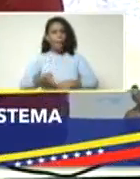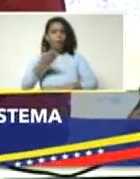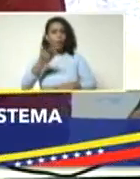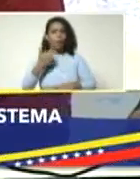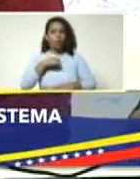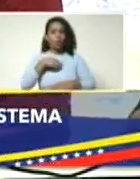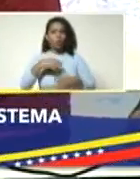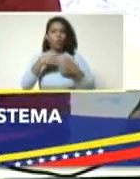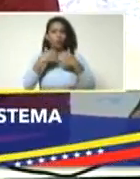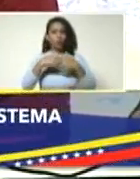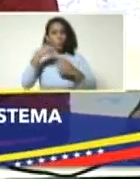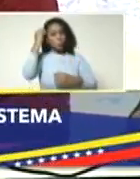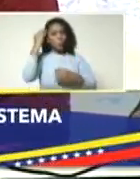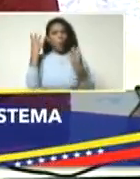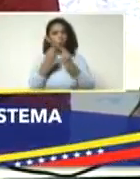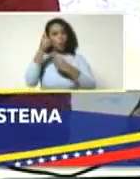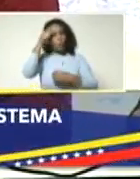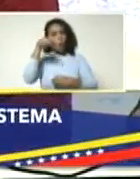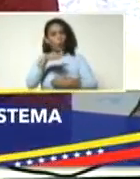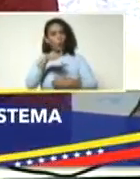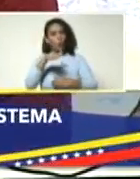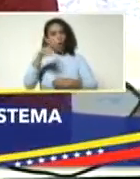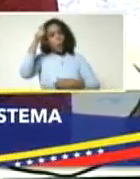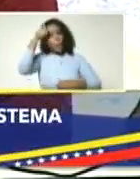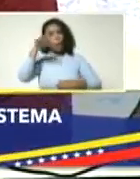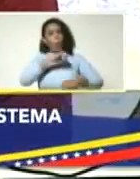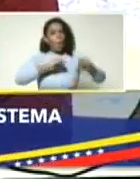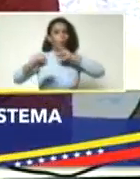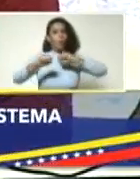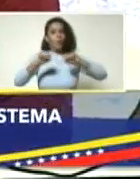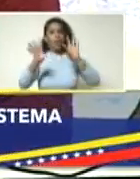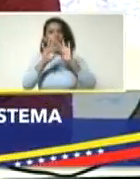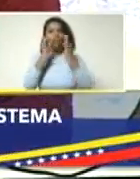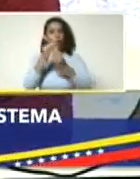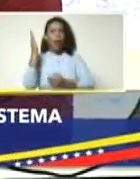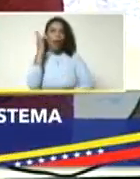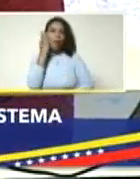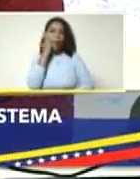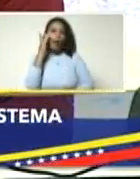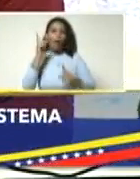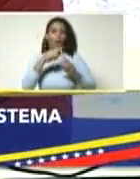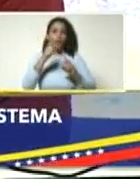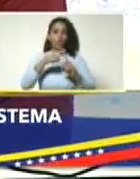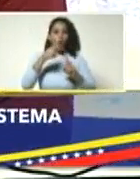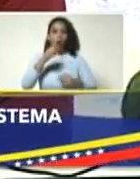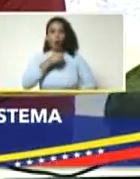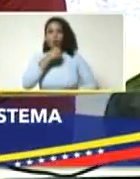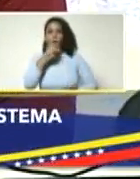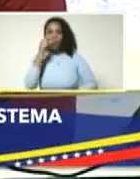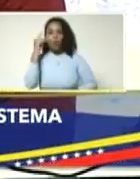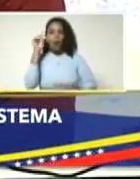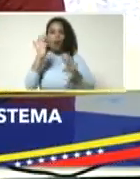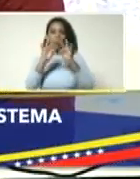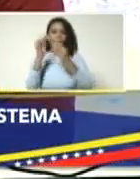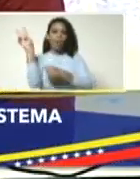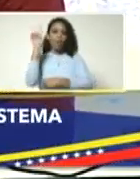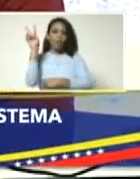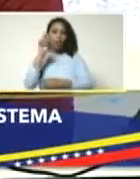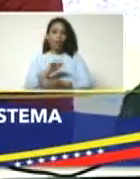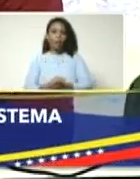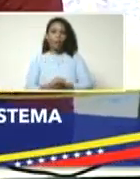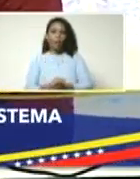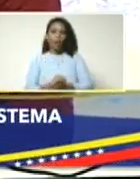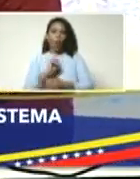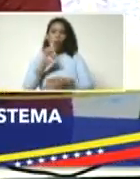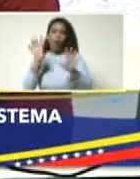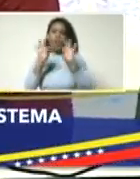estamos reflexionando con el pueblo. El pueblo, el movimiento de familia, las madres, los tíos, las abuelas, como es la familia venezolana, una